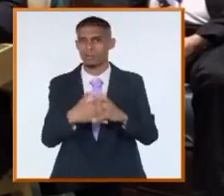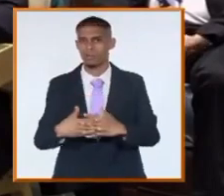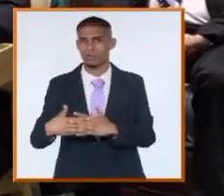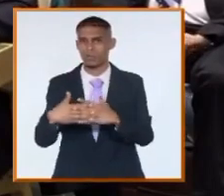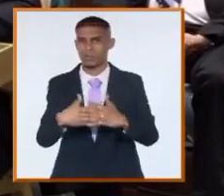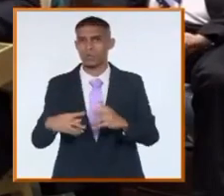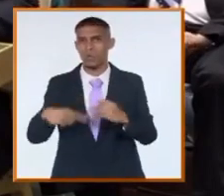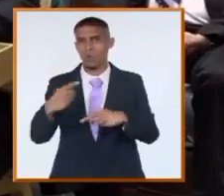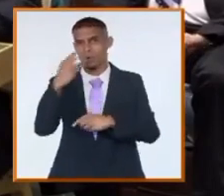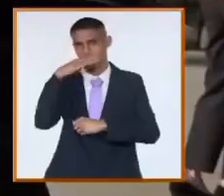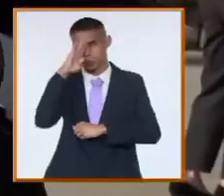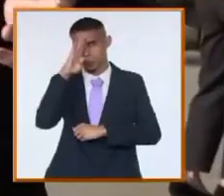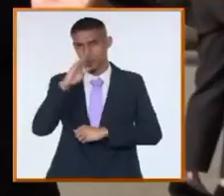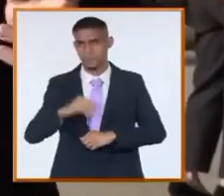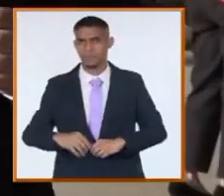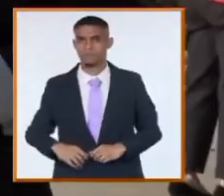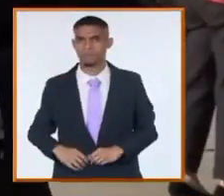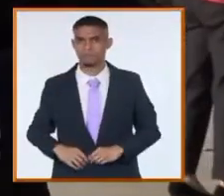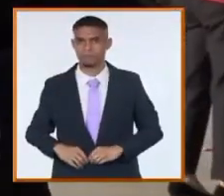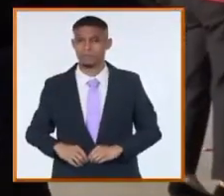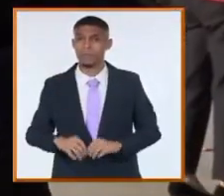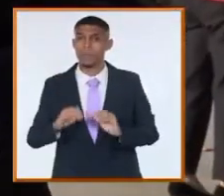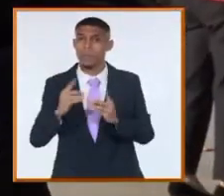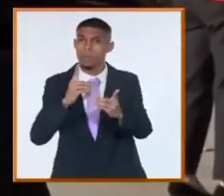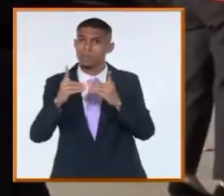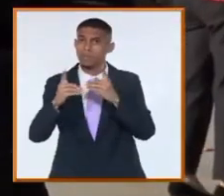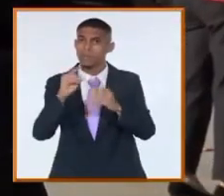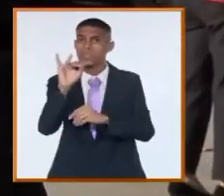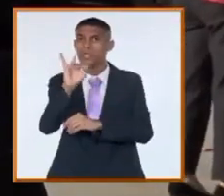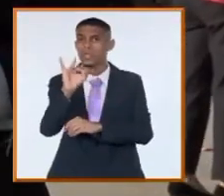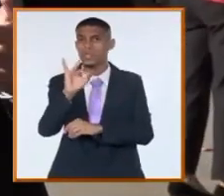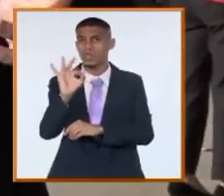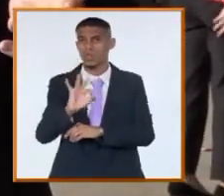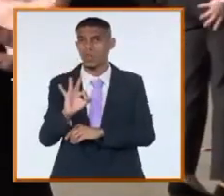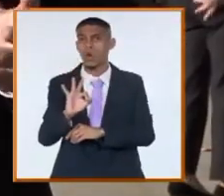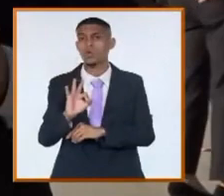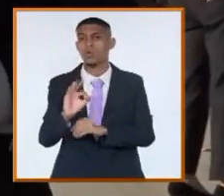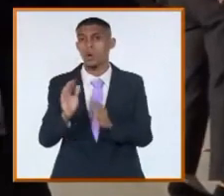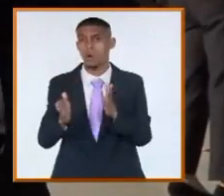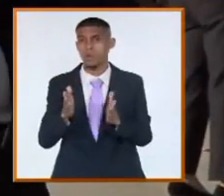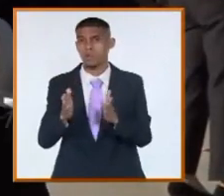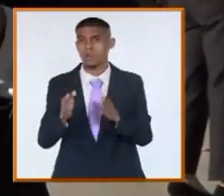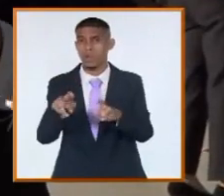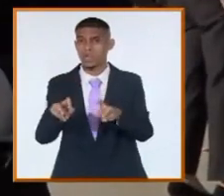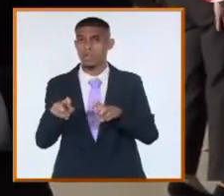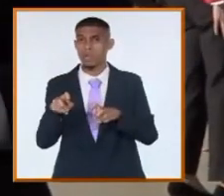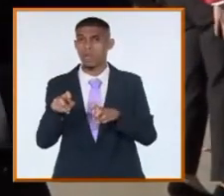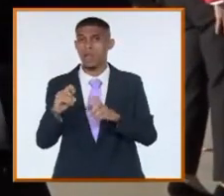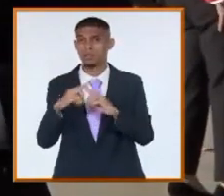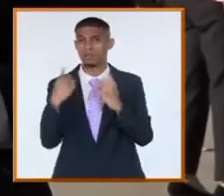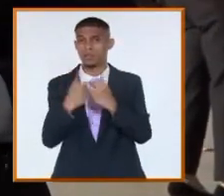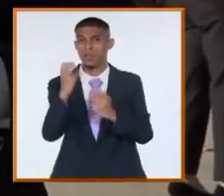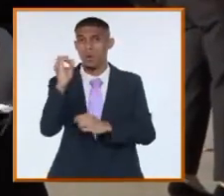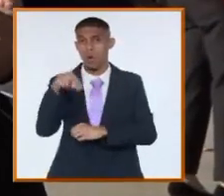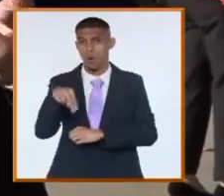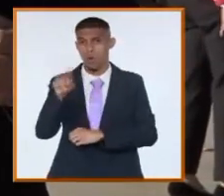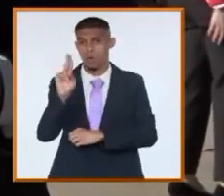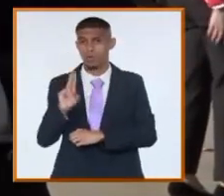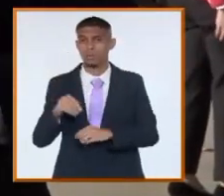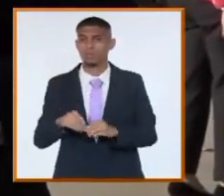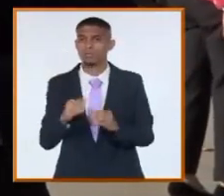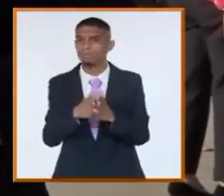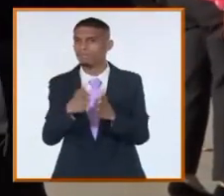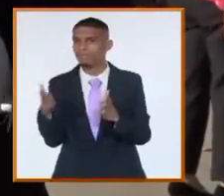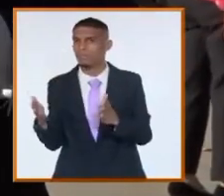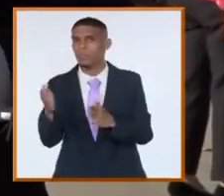contra nuestro pueblo El Debate general del 78 período de sesiones de la asamblea general de la Organización de Naciones Unidas se